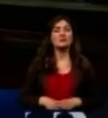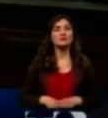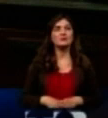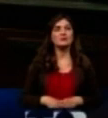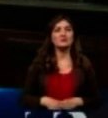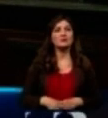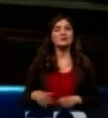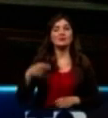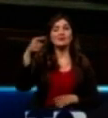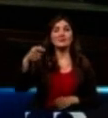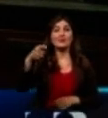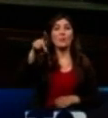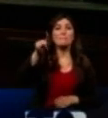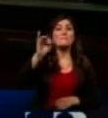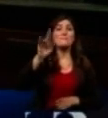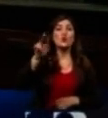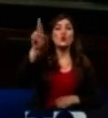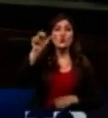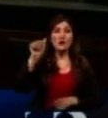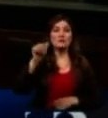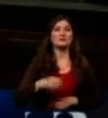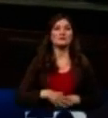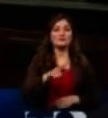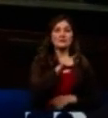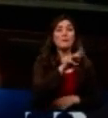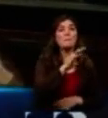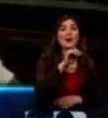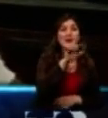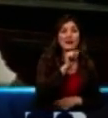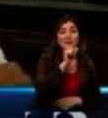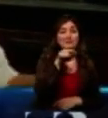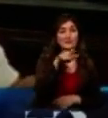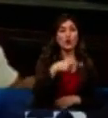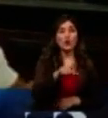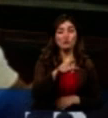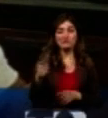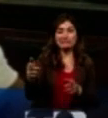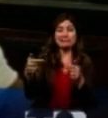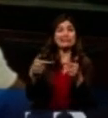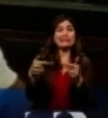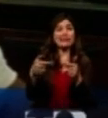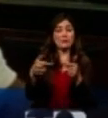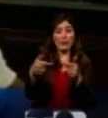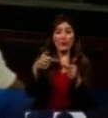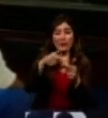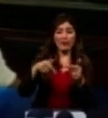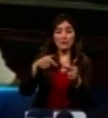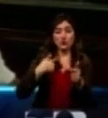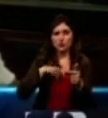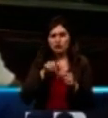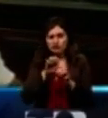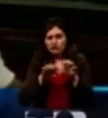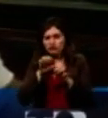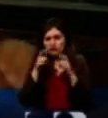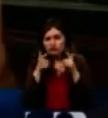otro lado del Perú, que es por Piura, que con Macará es un espejo. En base a esa información que la manejamos nosotros,